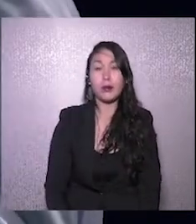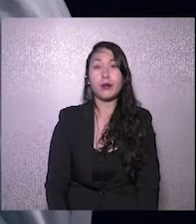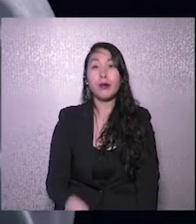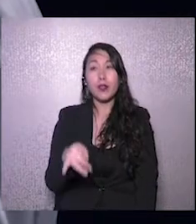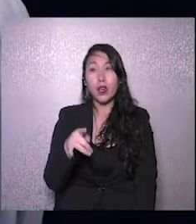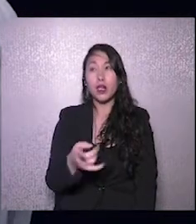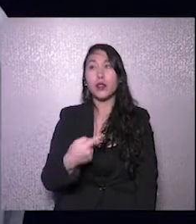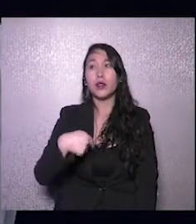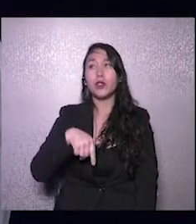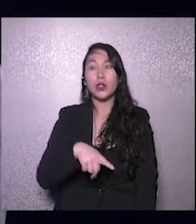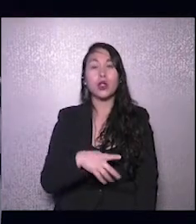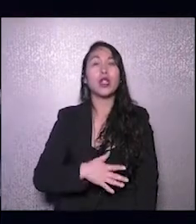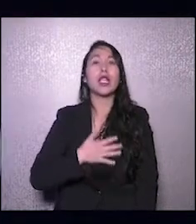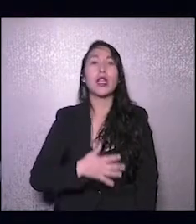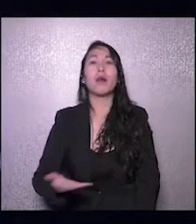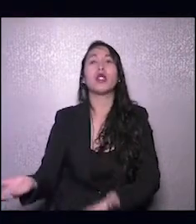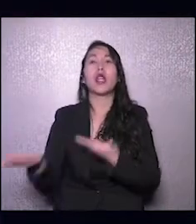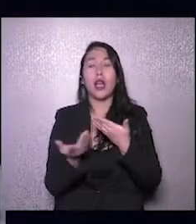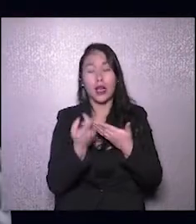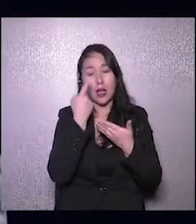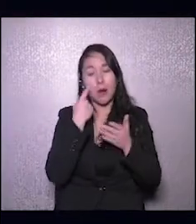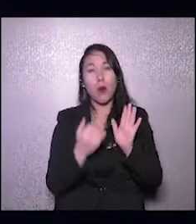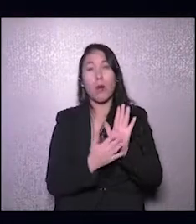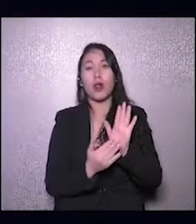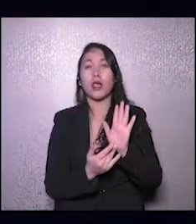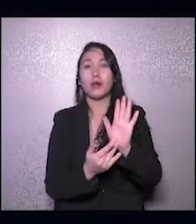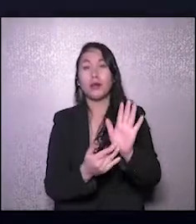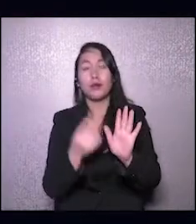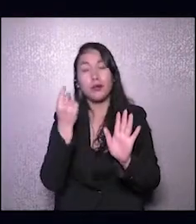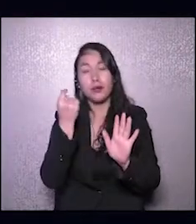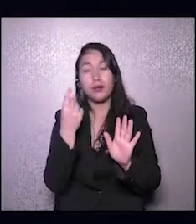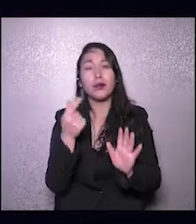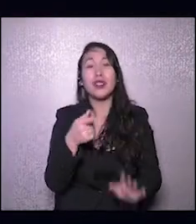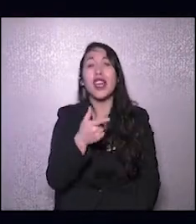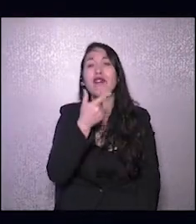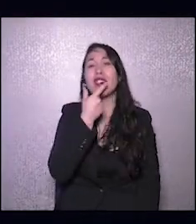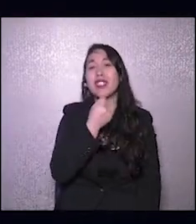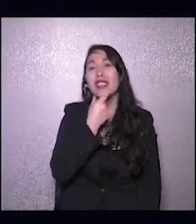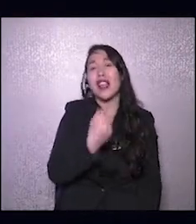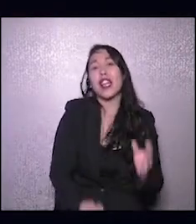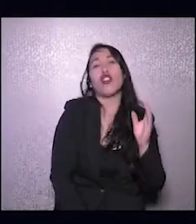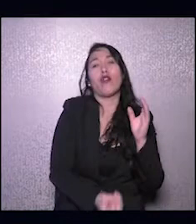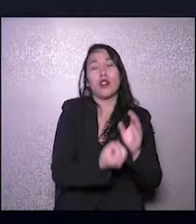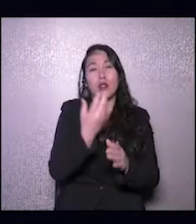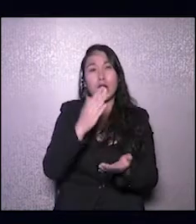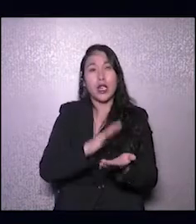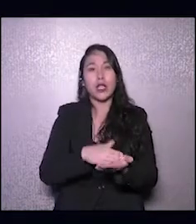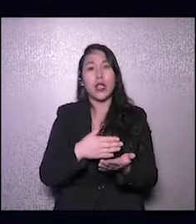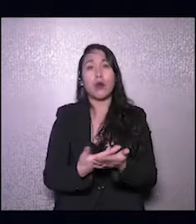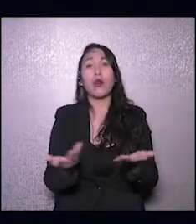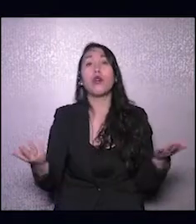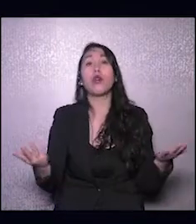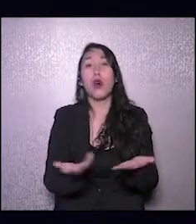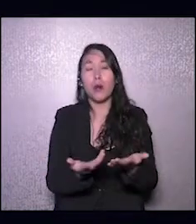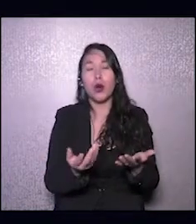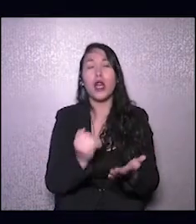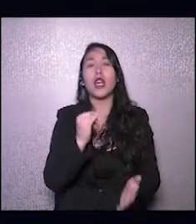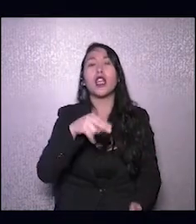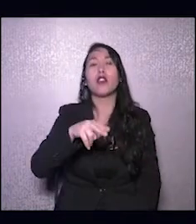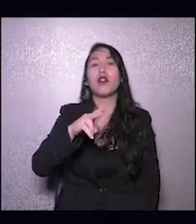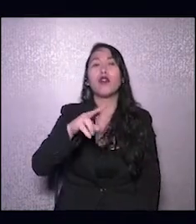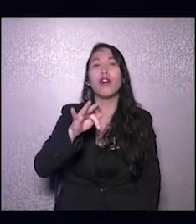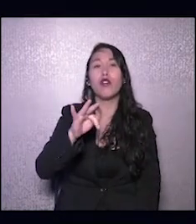Entonces, nosotros queremos traer esta propuesta, ¿sí?, de facilitar la innovación en salud a través de la informática biomédica. Y por